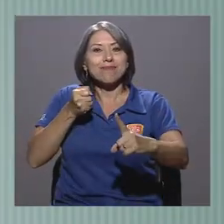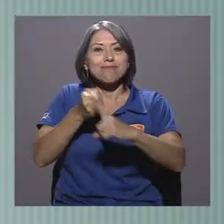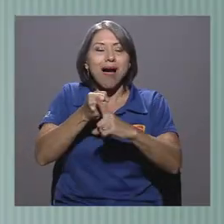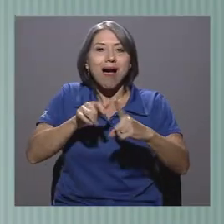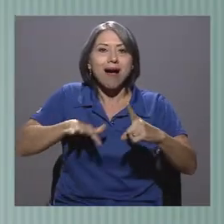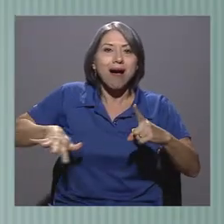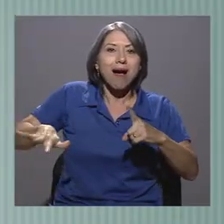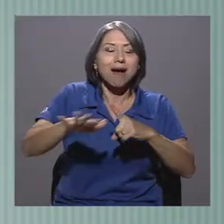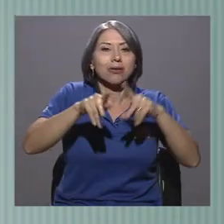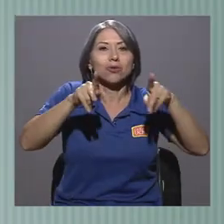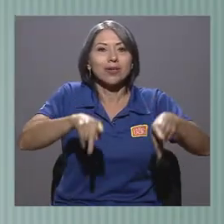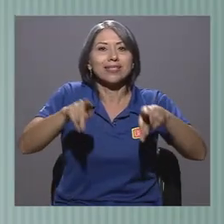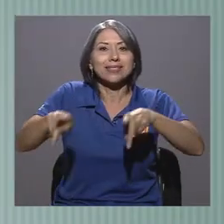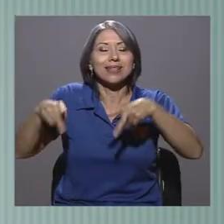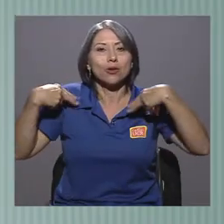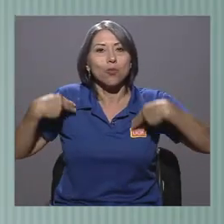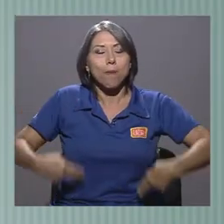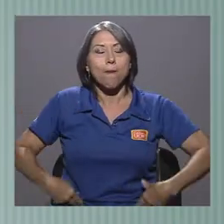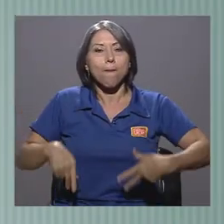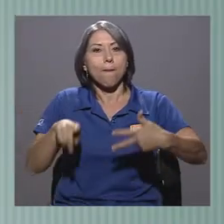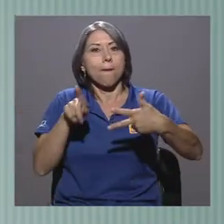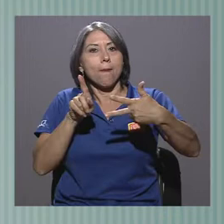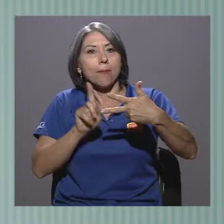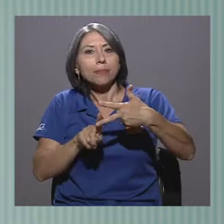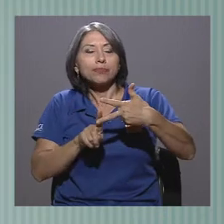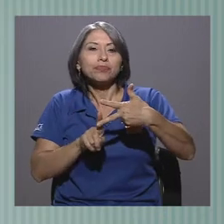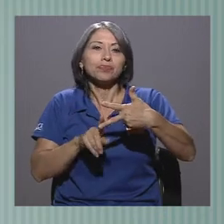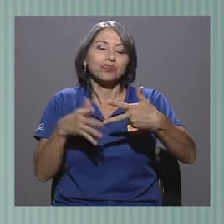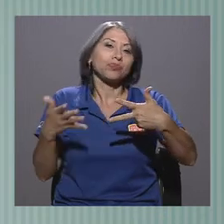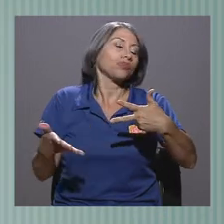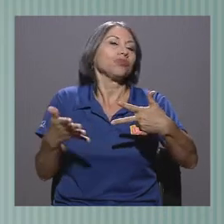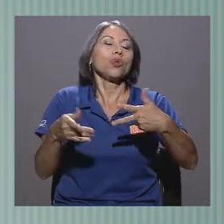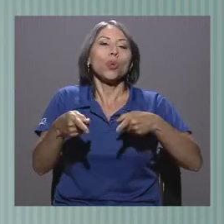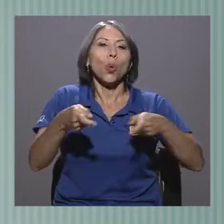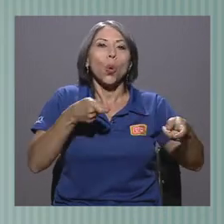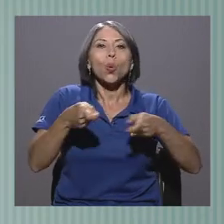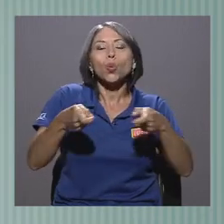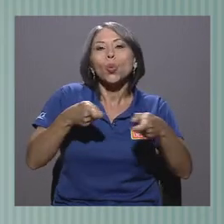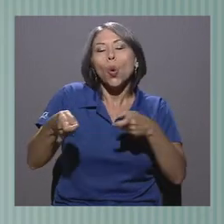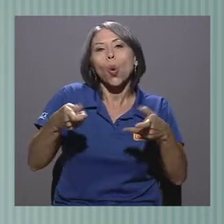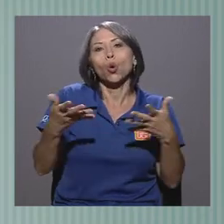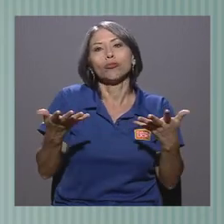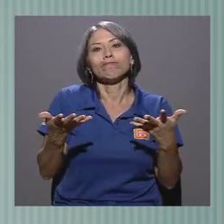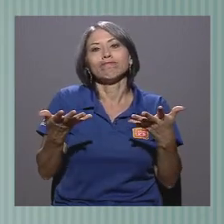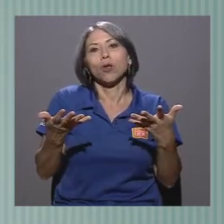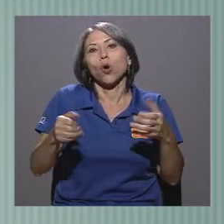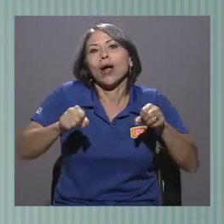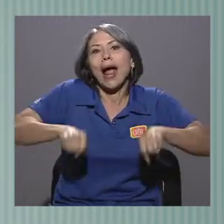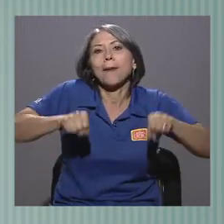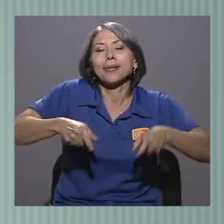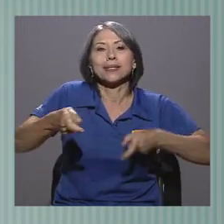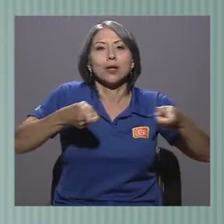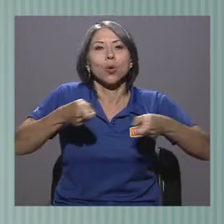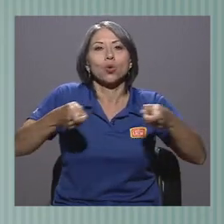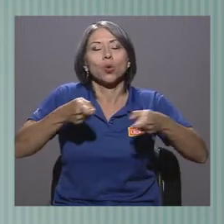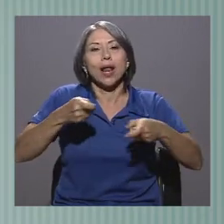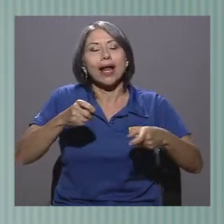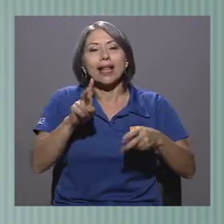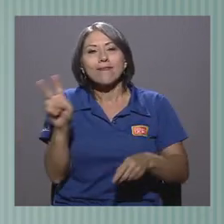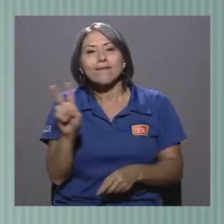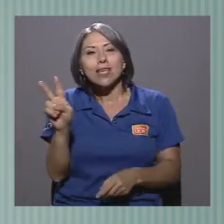sobre el ser humano. Y el otro parámetro es el control o la capacidad que tienen de controlar el